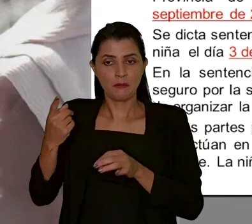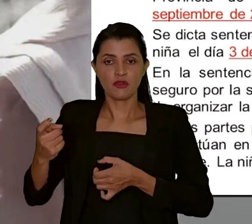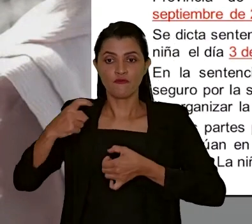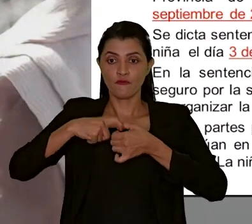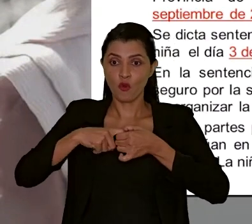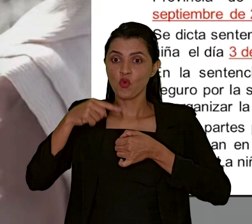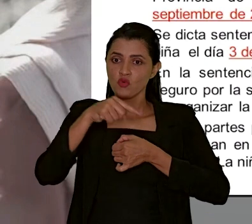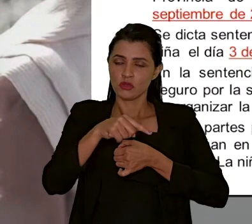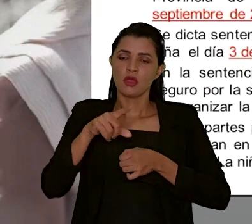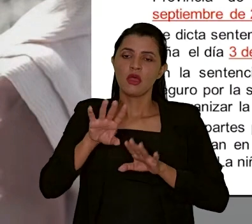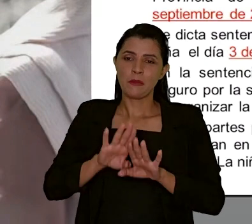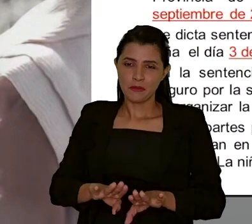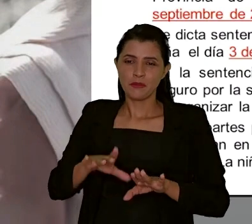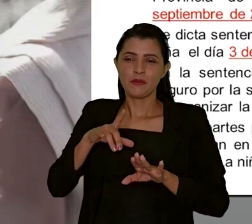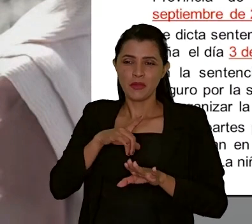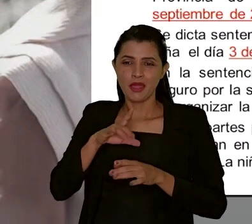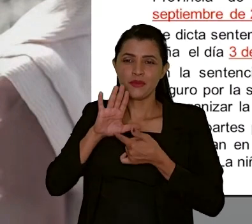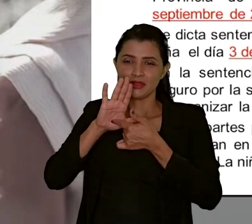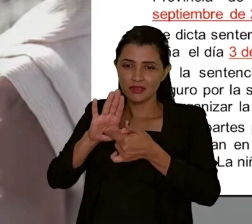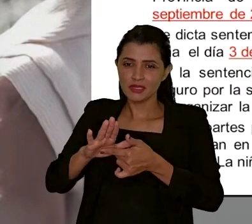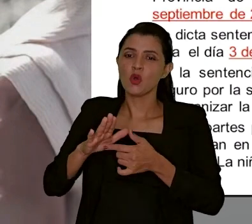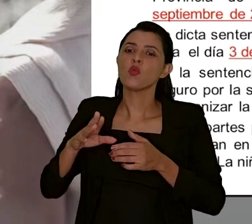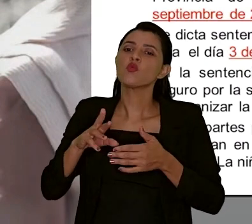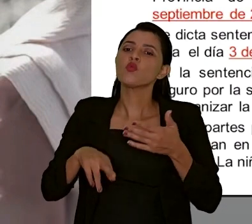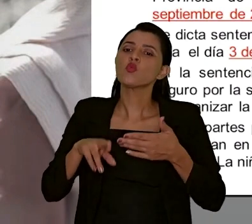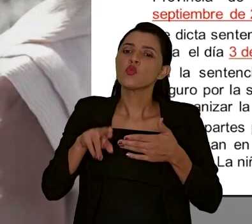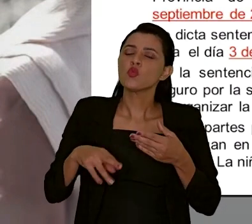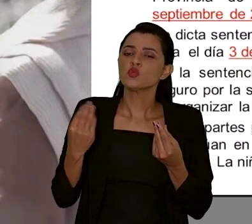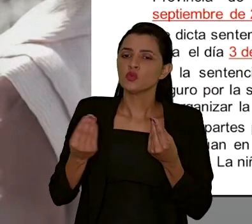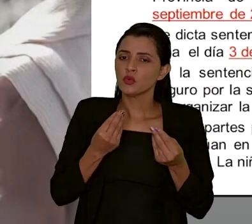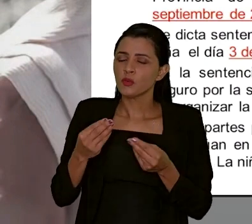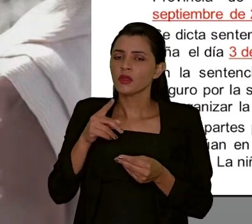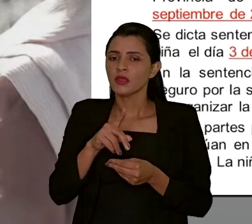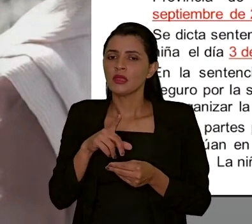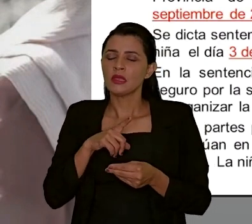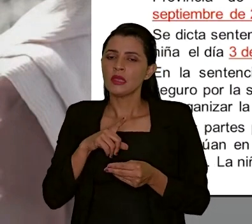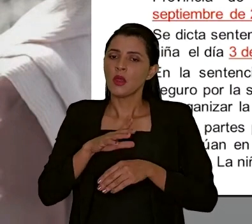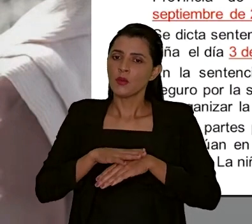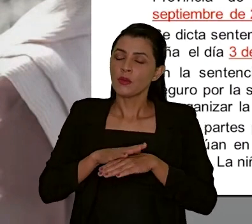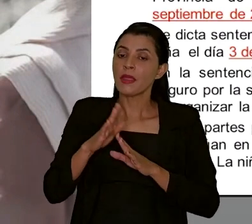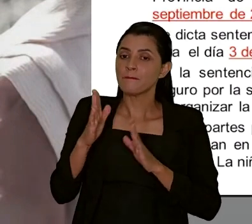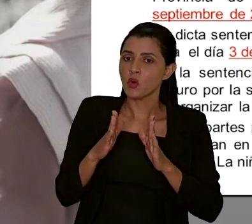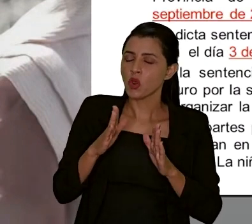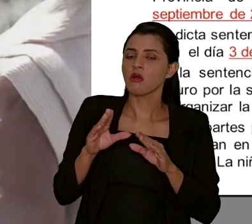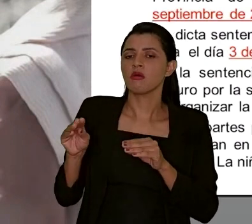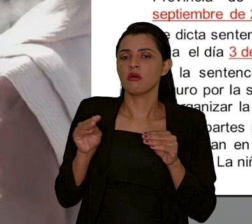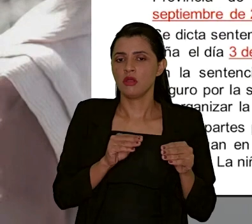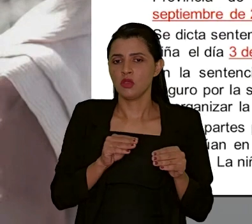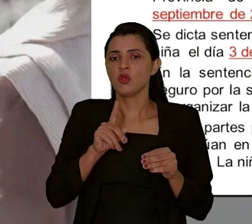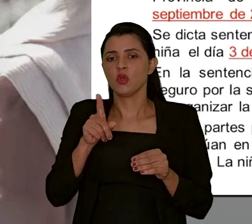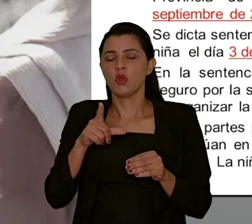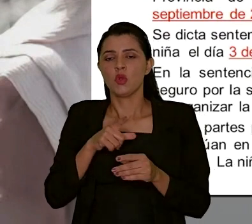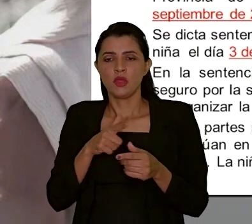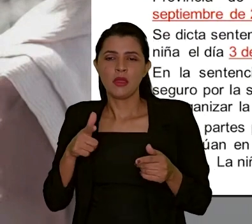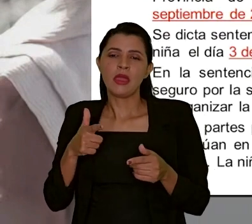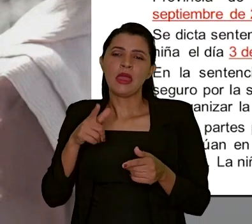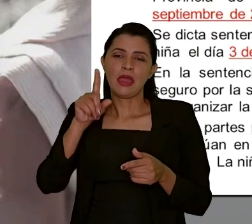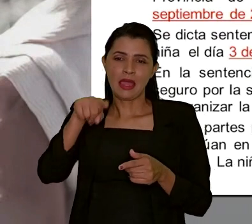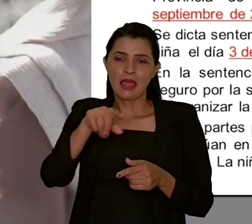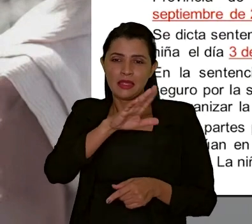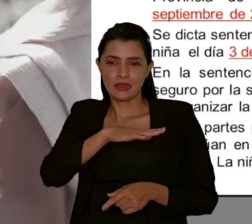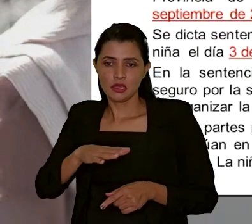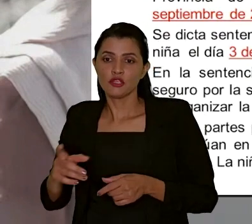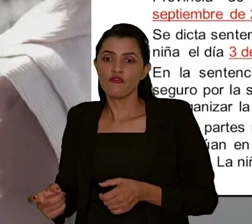retorno. Ambas partes presentan recurso de apelación, pero lo efectúan en forma extemporánea, por lo que se inadmite. La